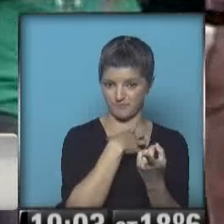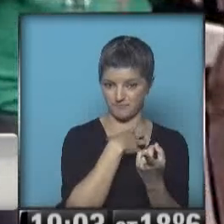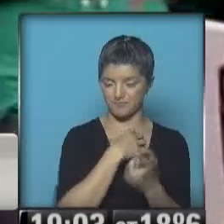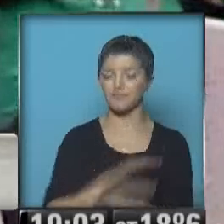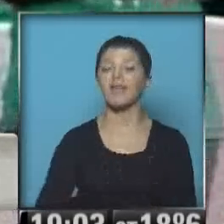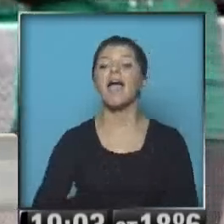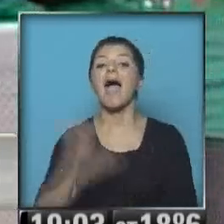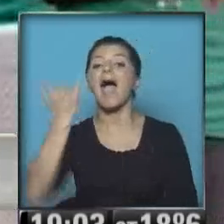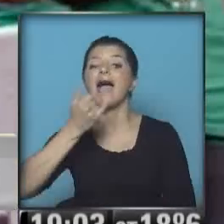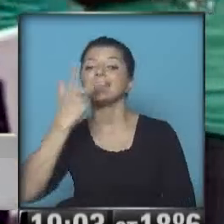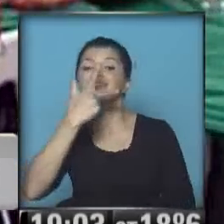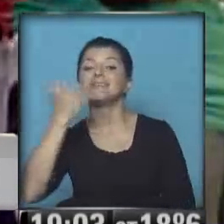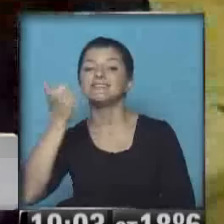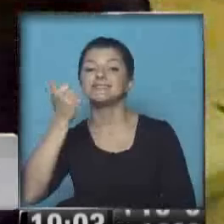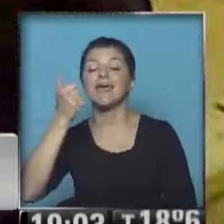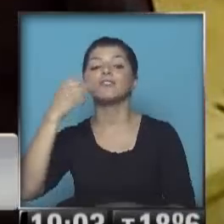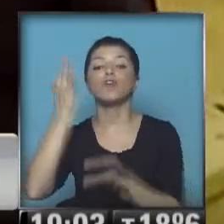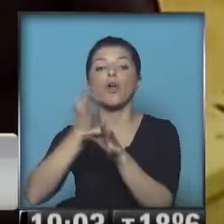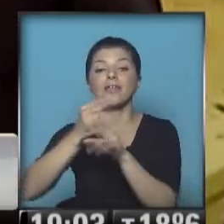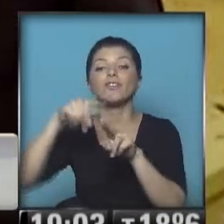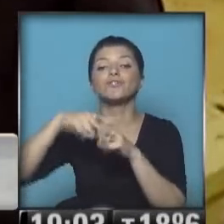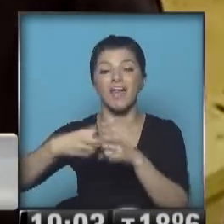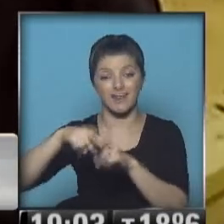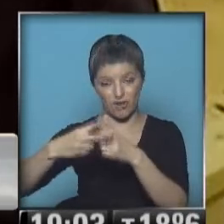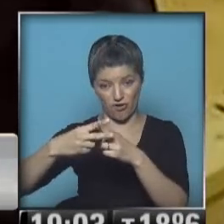Tenemos 36 escuelas técnicas,